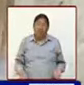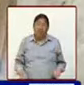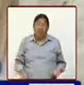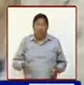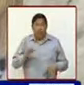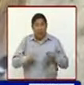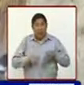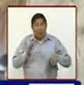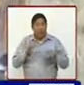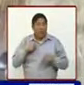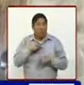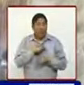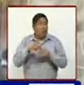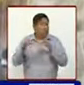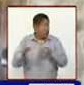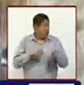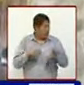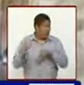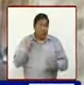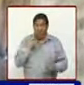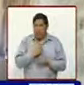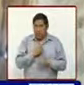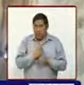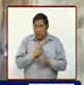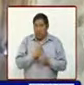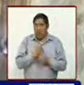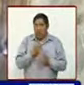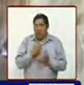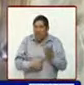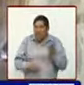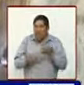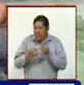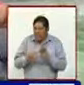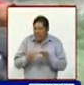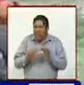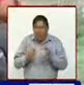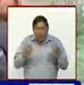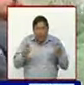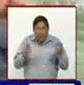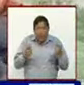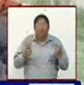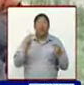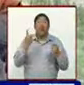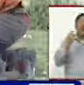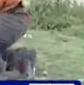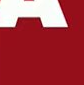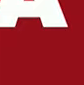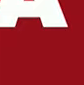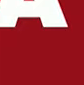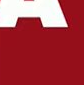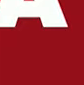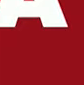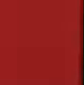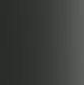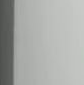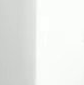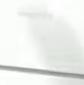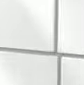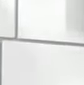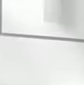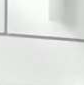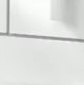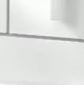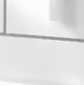de personas. Estamos realizando los trabajos que podamos, ¿no? Pero ojo, es emergencia, eso que...